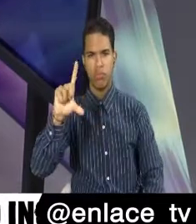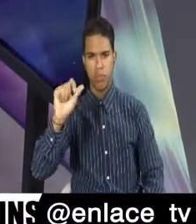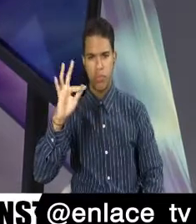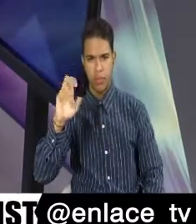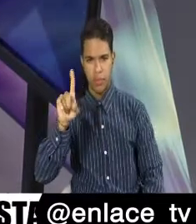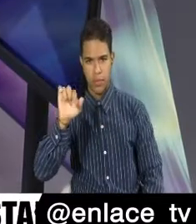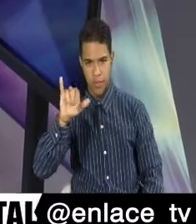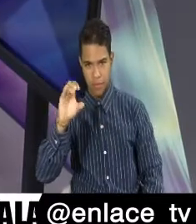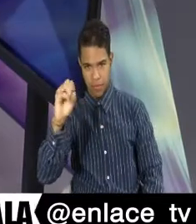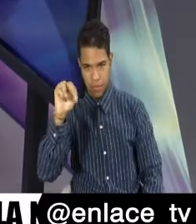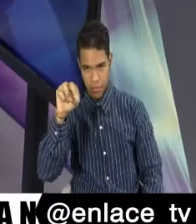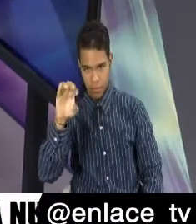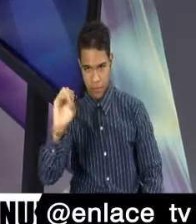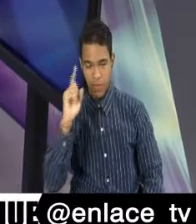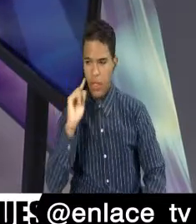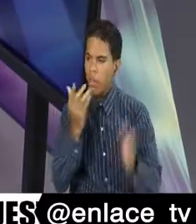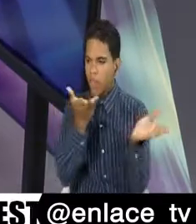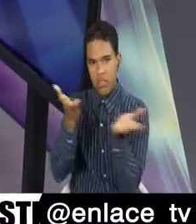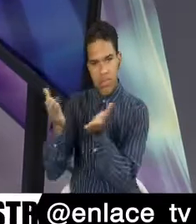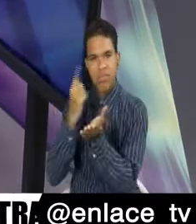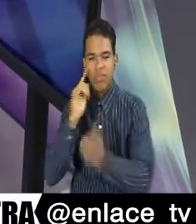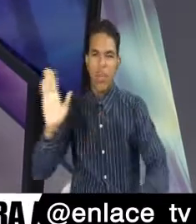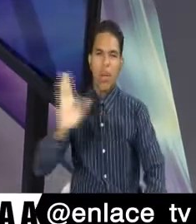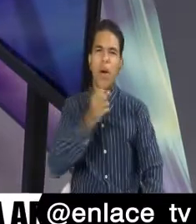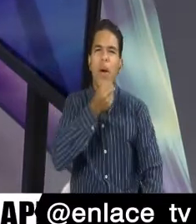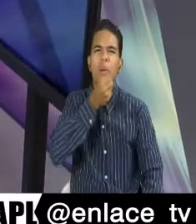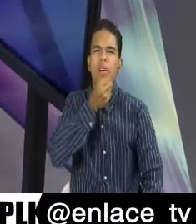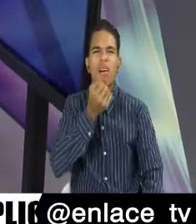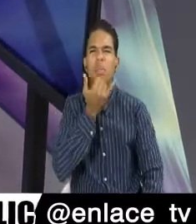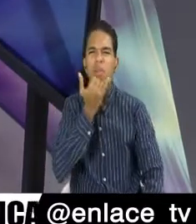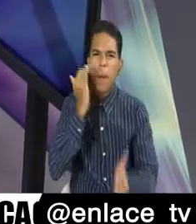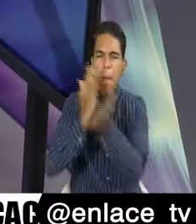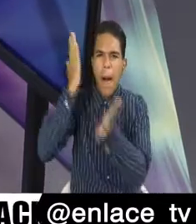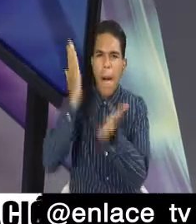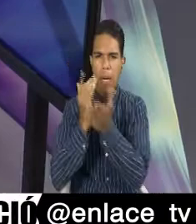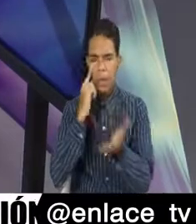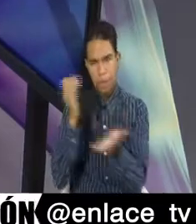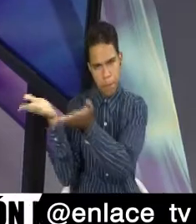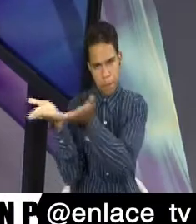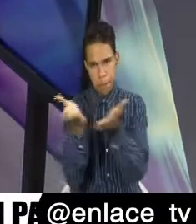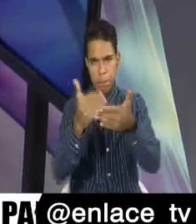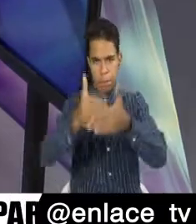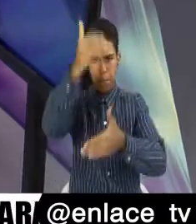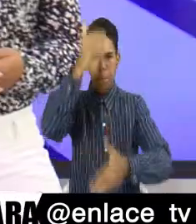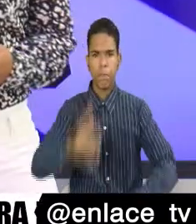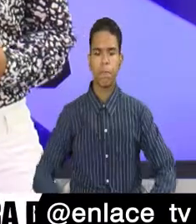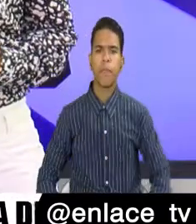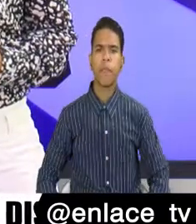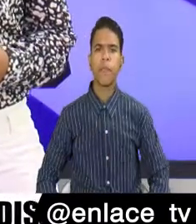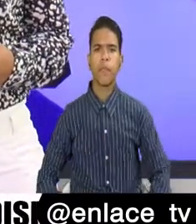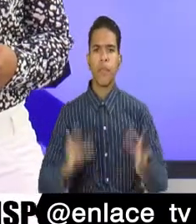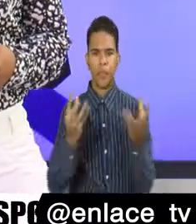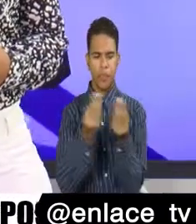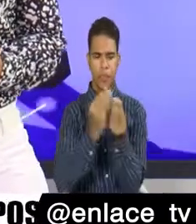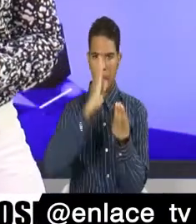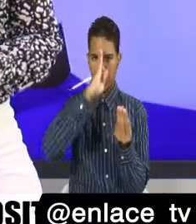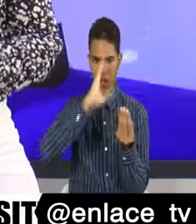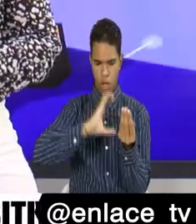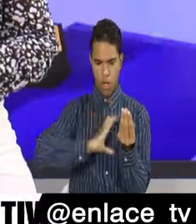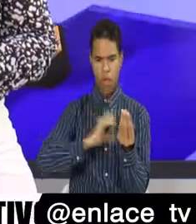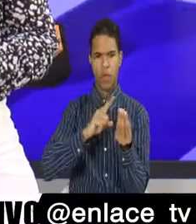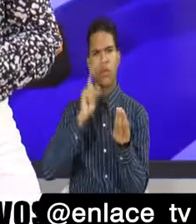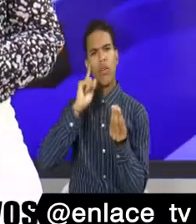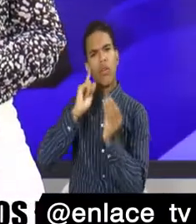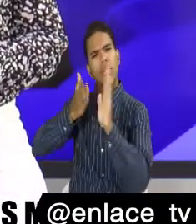www.enlacetelevisión.com. Es el momento de conocer los titulares de la presente emisión informativa. Comenzamos. La Policía Nacional se refirió a la entrada